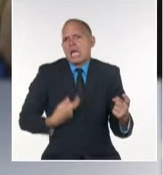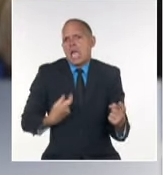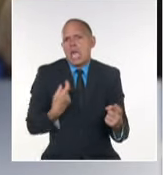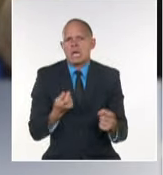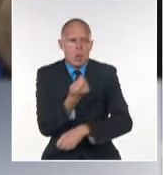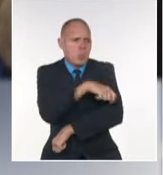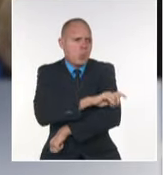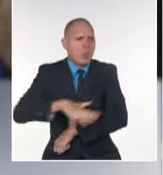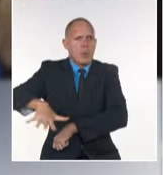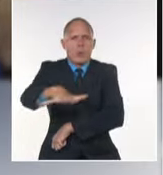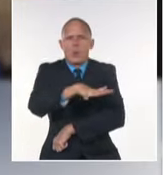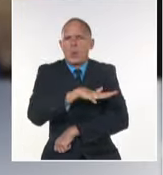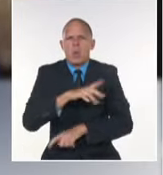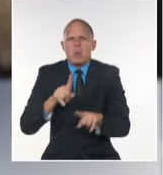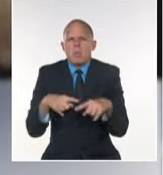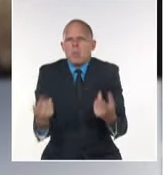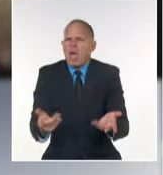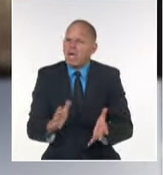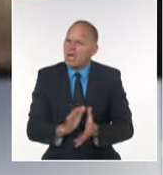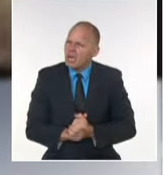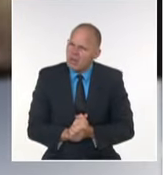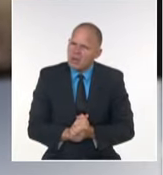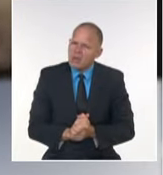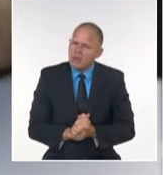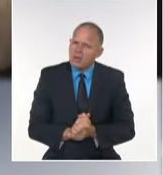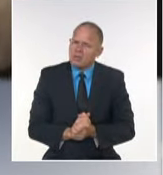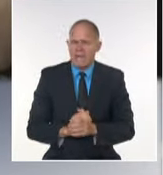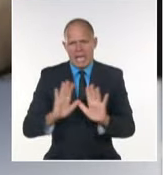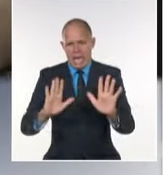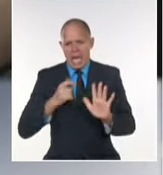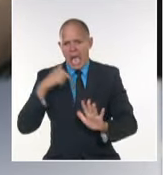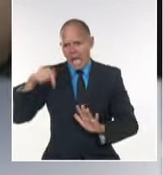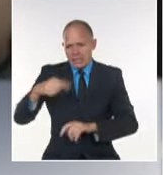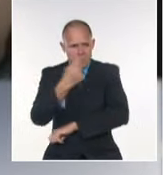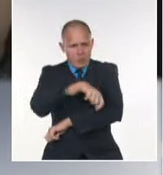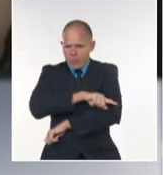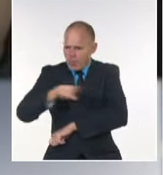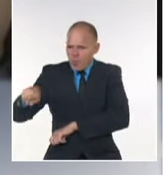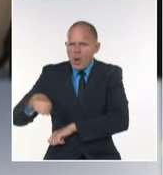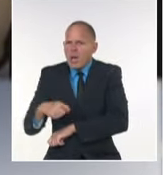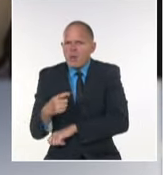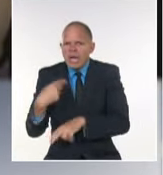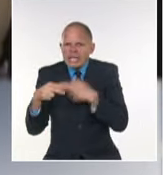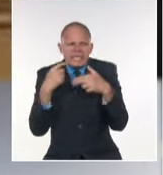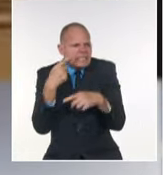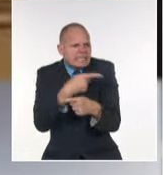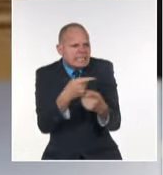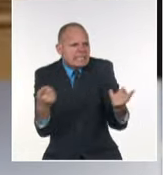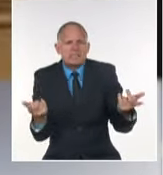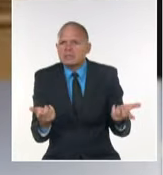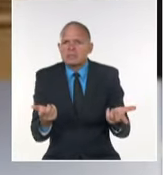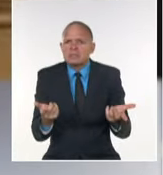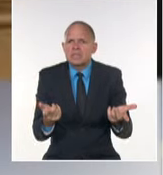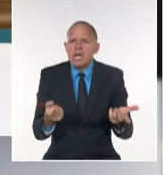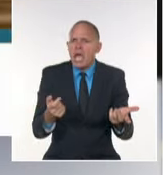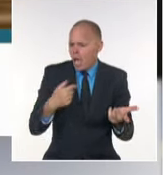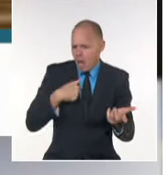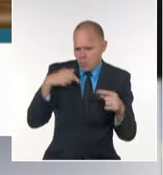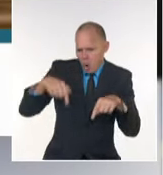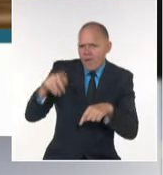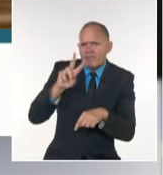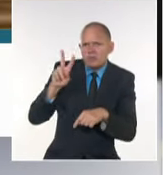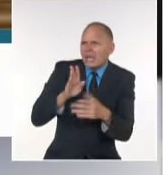¿Por qué este ataque contra Venezuela? ¿Qué ha hecho Venezuela contra ustedes? Contra los medios de Estados Unidos, de Europa, de